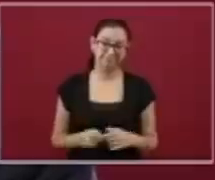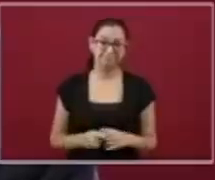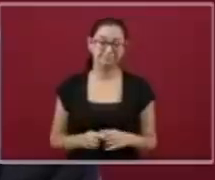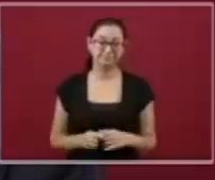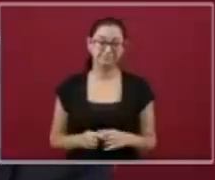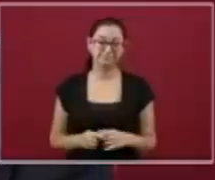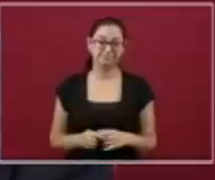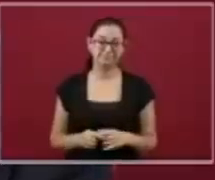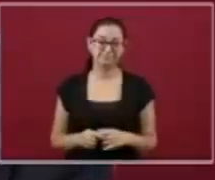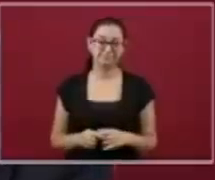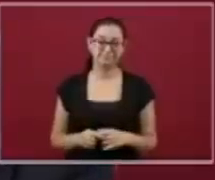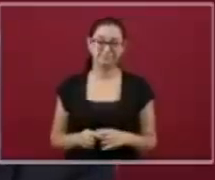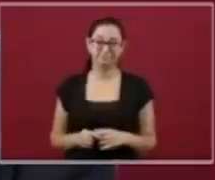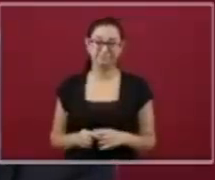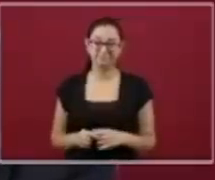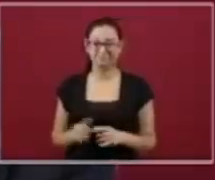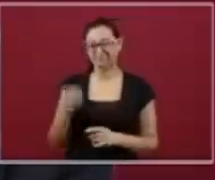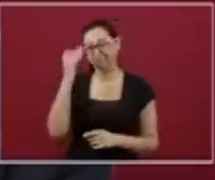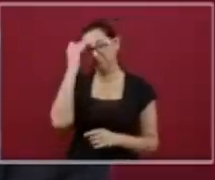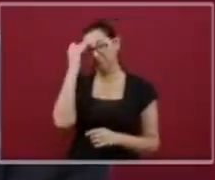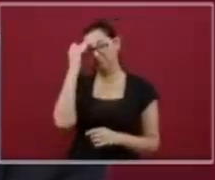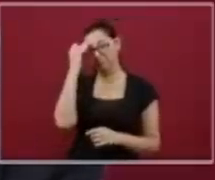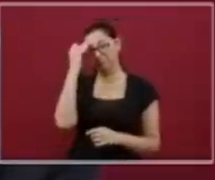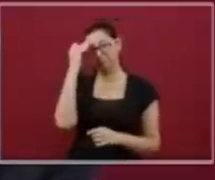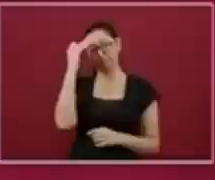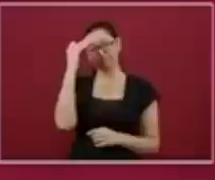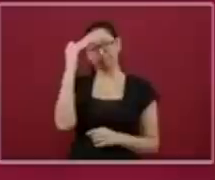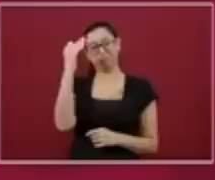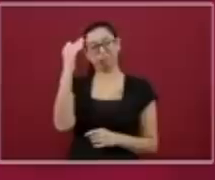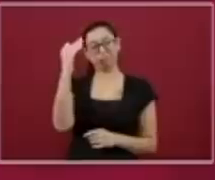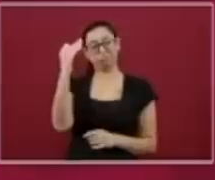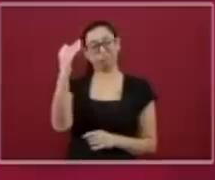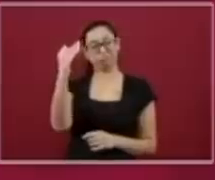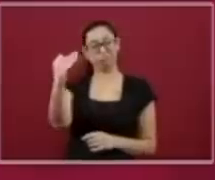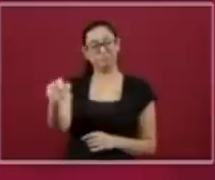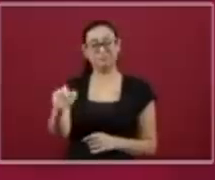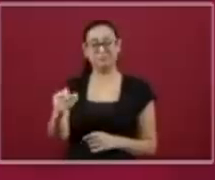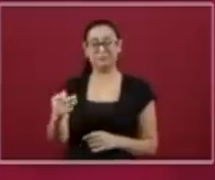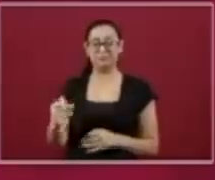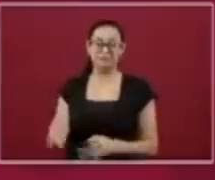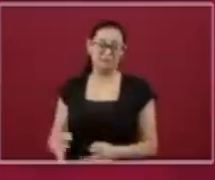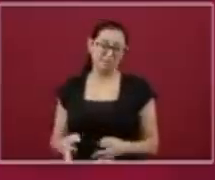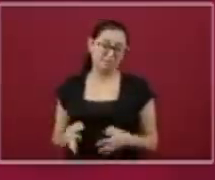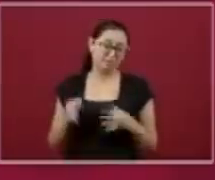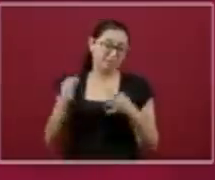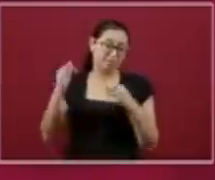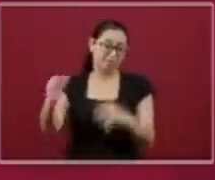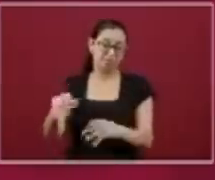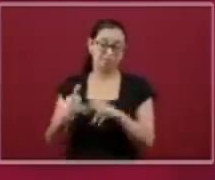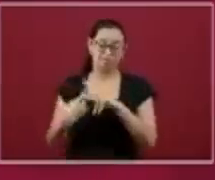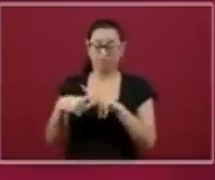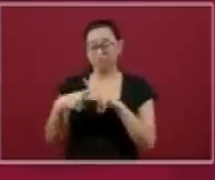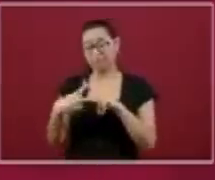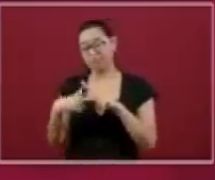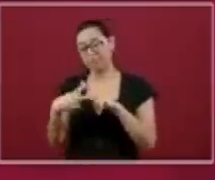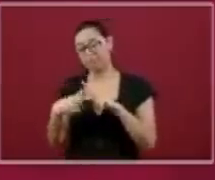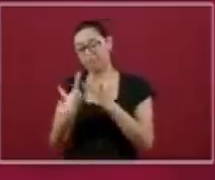se demoraron mucho las obras, se hicieron mal los cálculos,